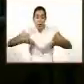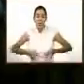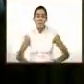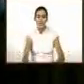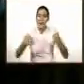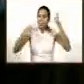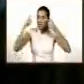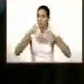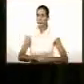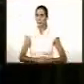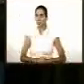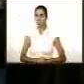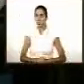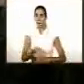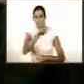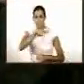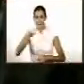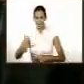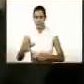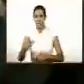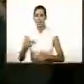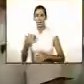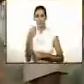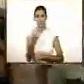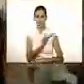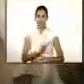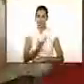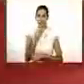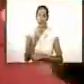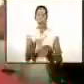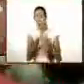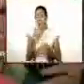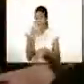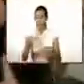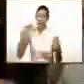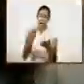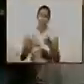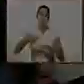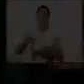Chávez. La agenda del presidente Evo Morales en nuestro país se extiende hasta mañana jueves. Alba Guedes, La Noticia.